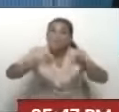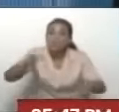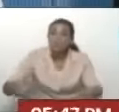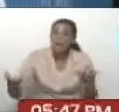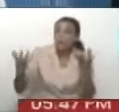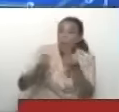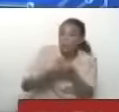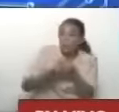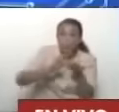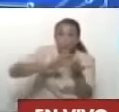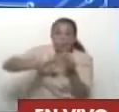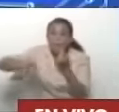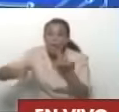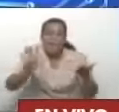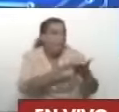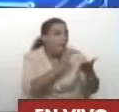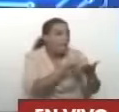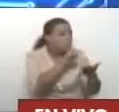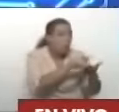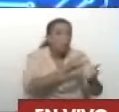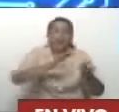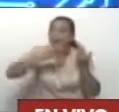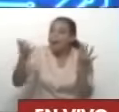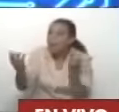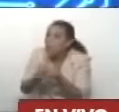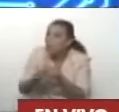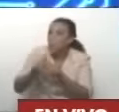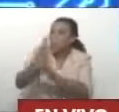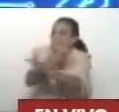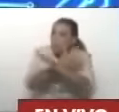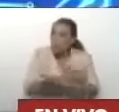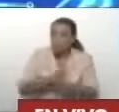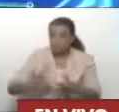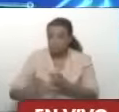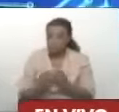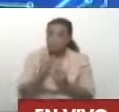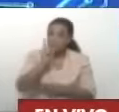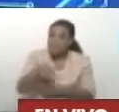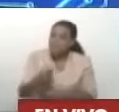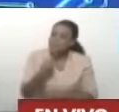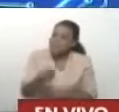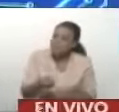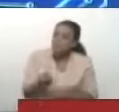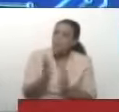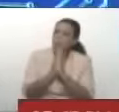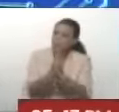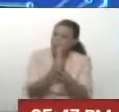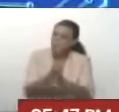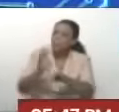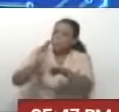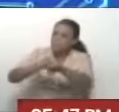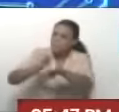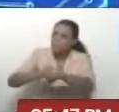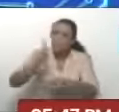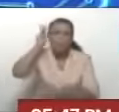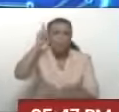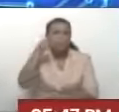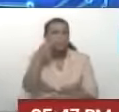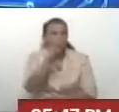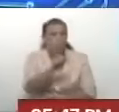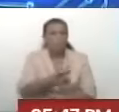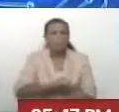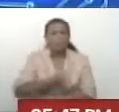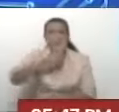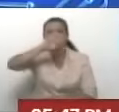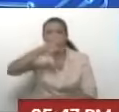se utilicen las manos, se pueda aprender a crear, pero también yo insisto mucho, Yelitze, profesor Giuliani,